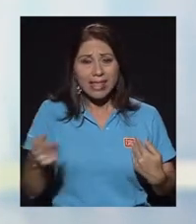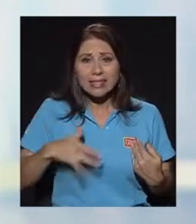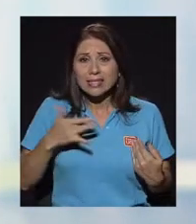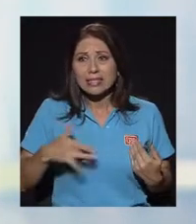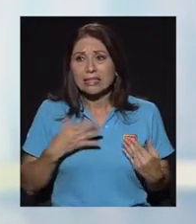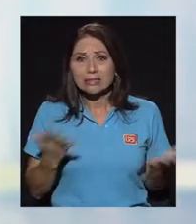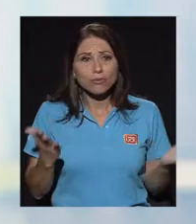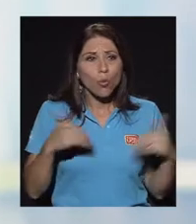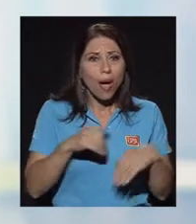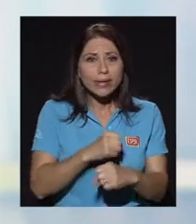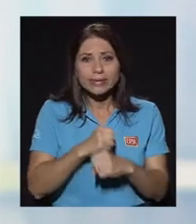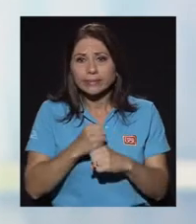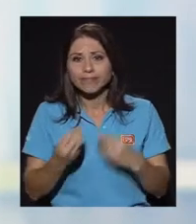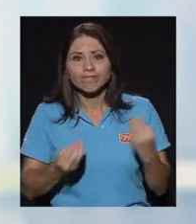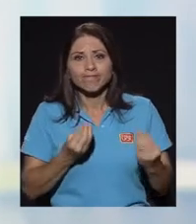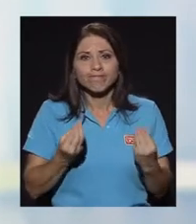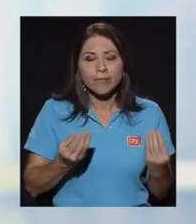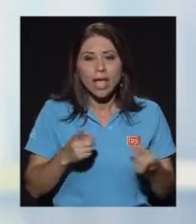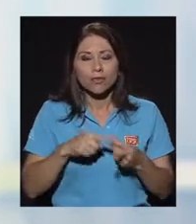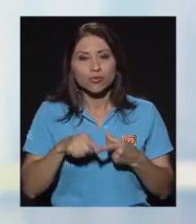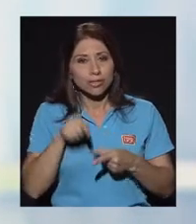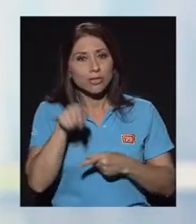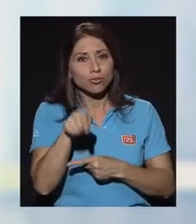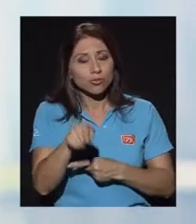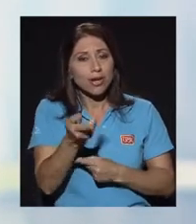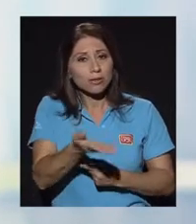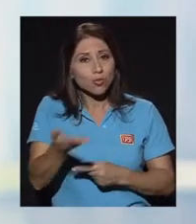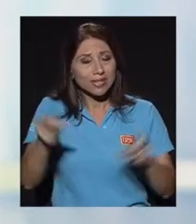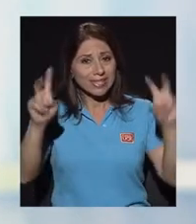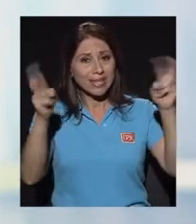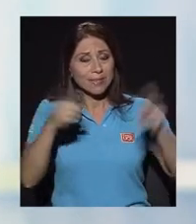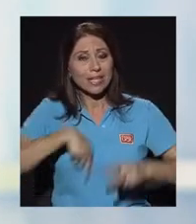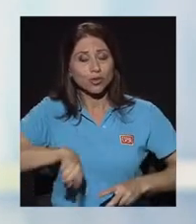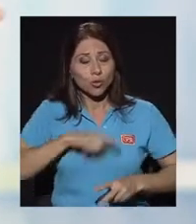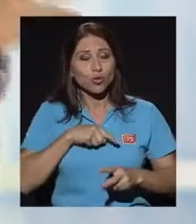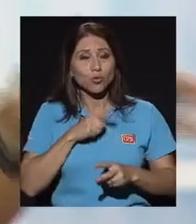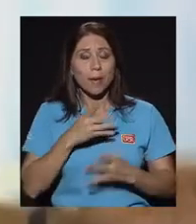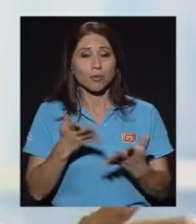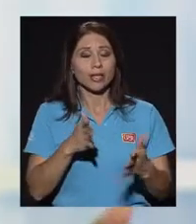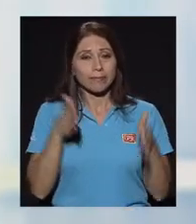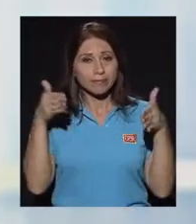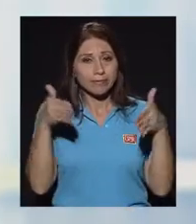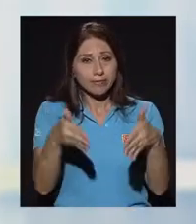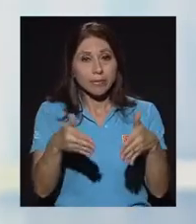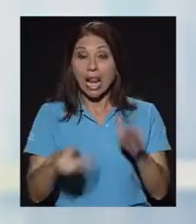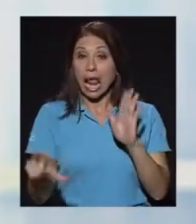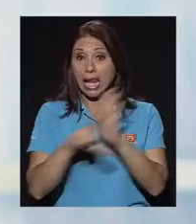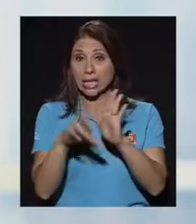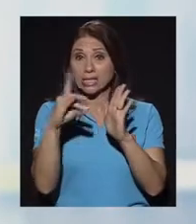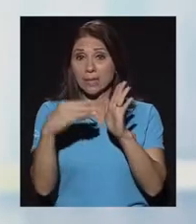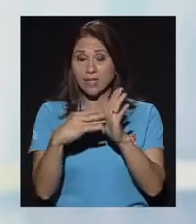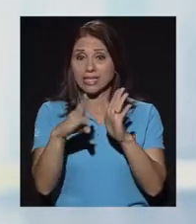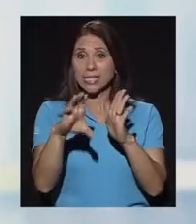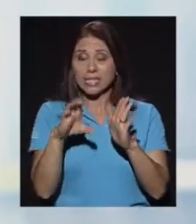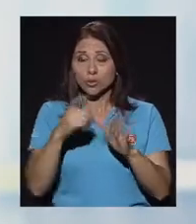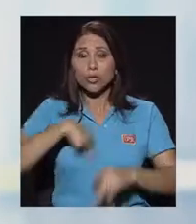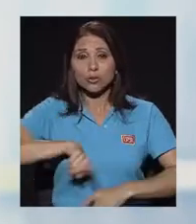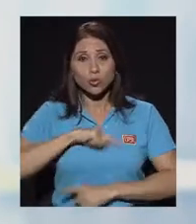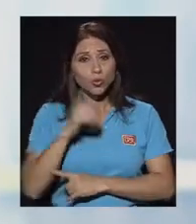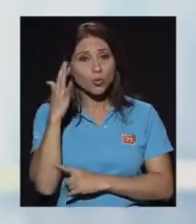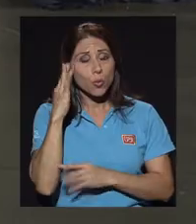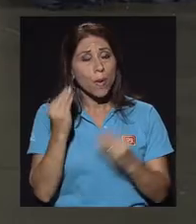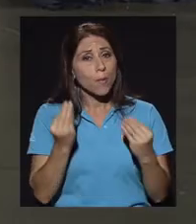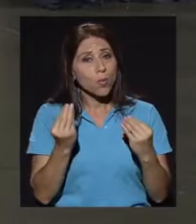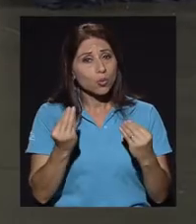de sentirse tan inseguro. Entonces es uno de los puntos que vamos a tocar. La ley 7600 nos preocupa mucho, tenemos